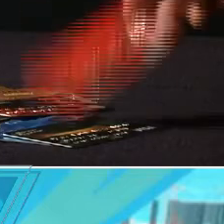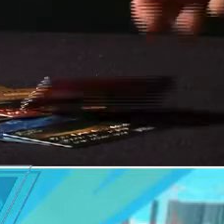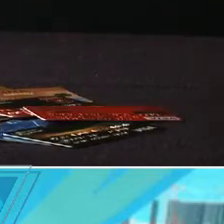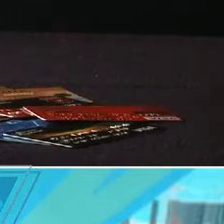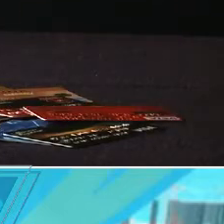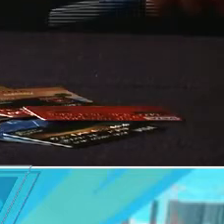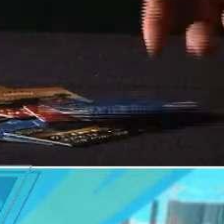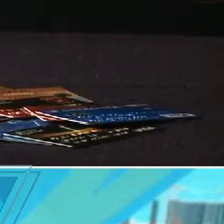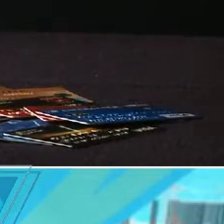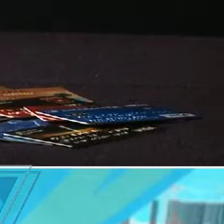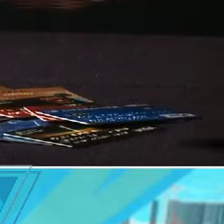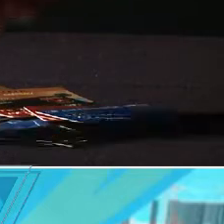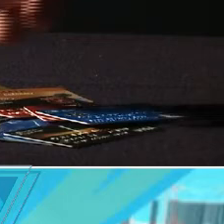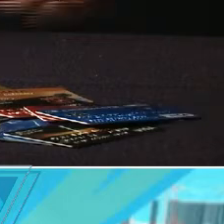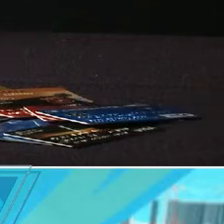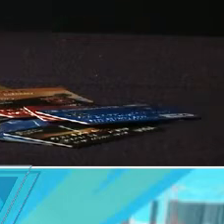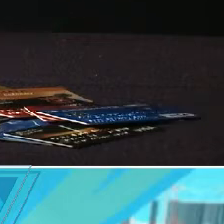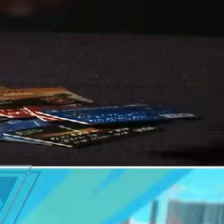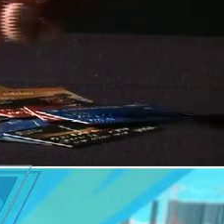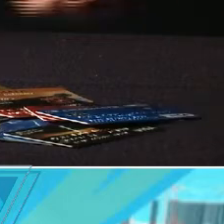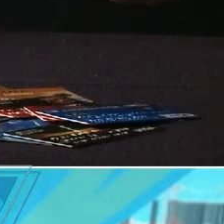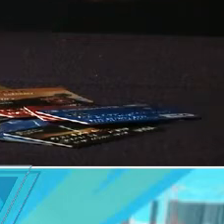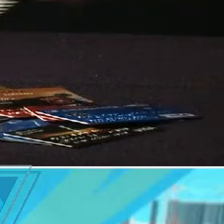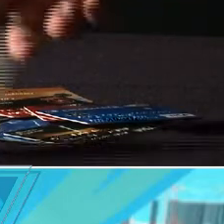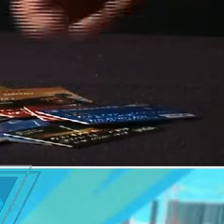siendo grabada de manera